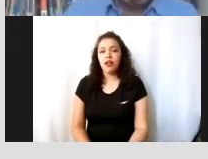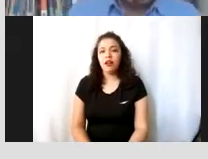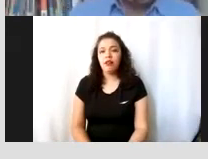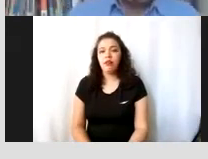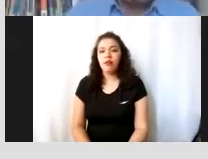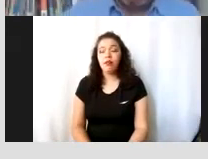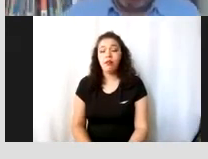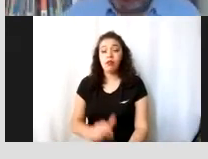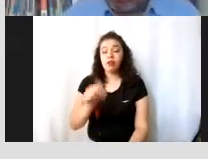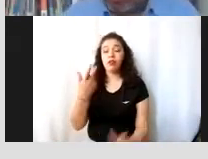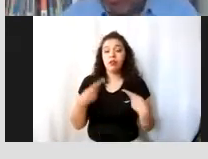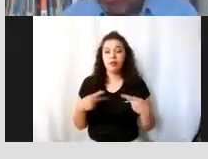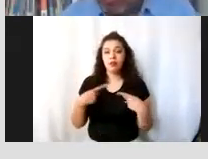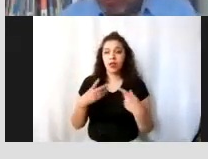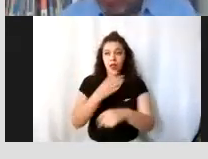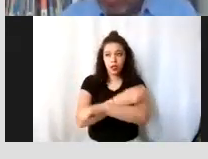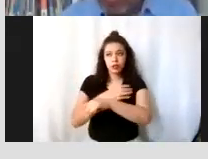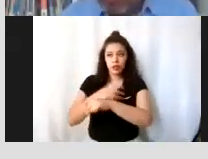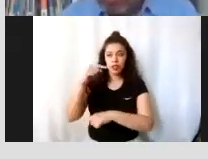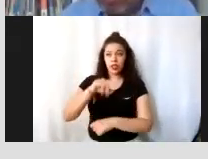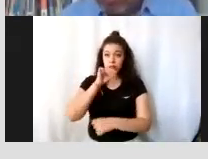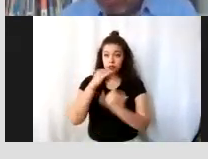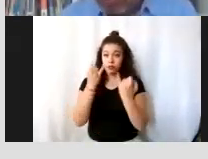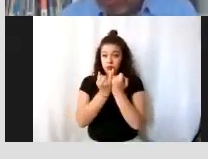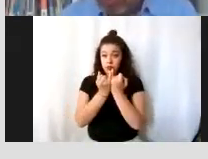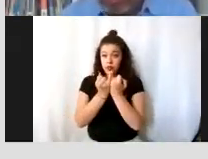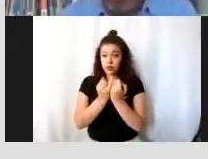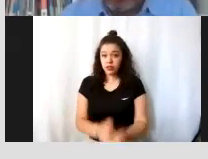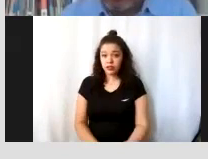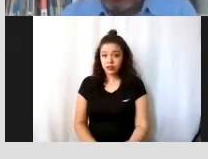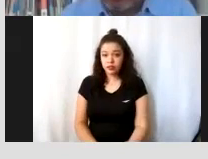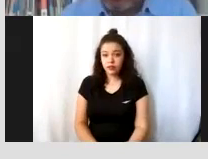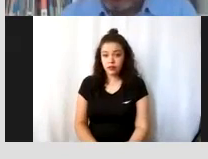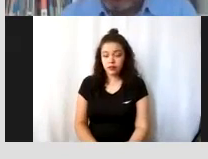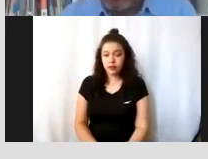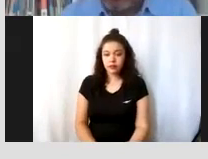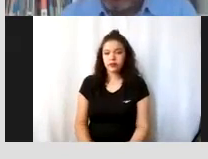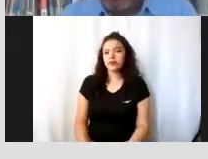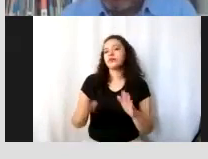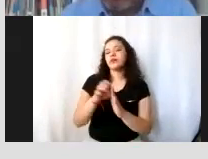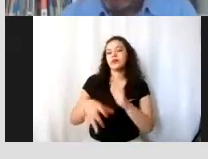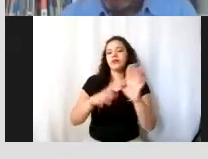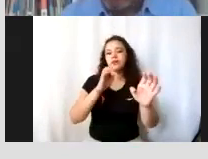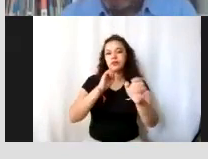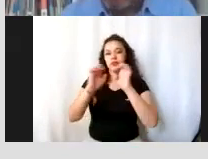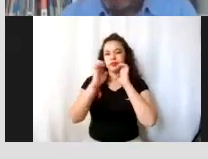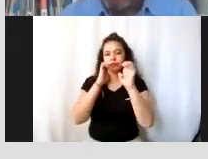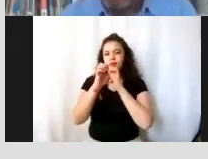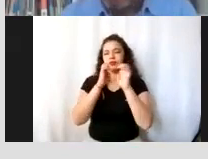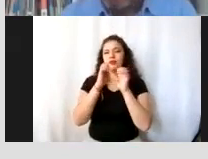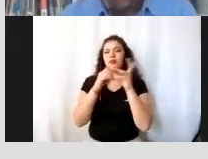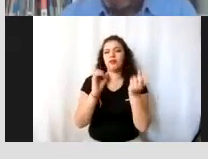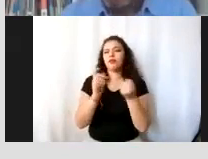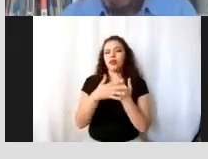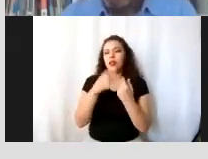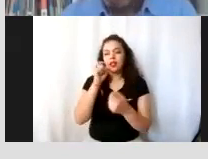¿Los demás compañeros que están aquí también? Por ejemplo, si en una entrevista sale, no sé, preferencia